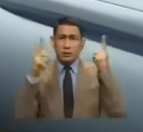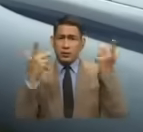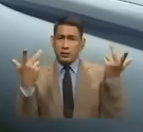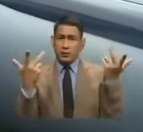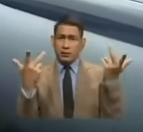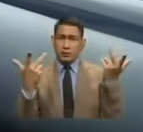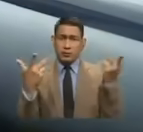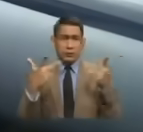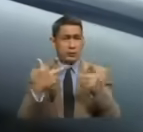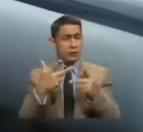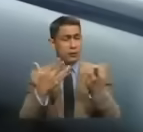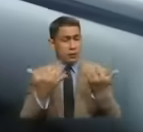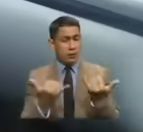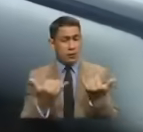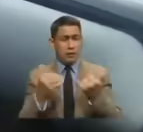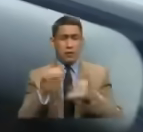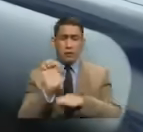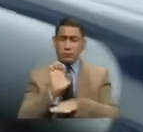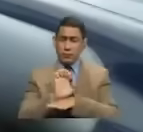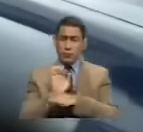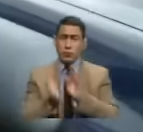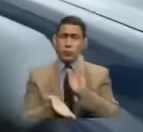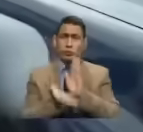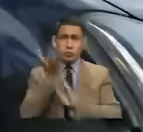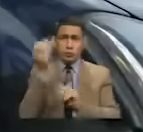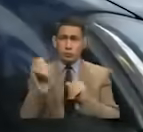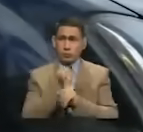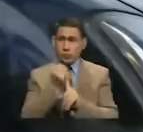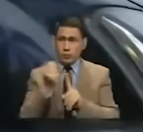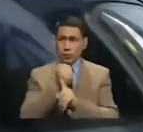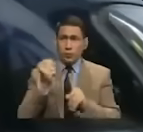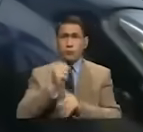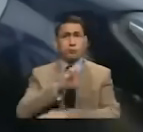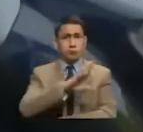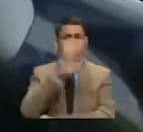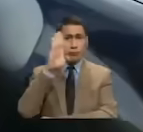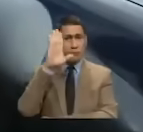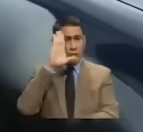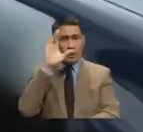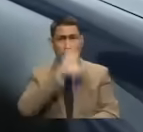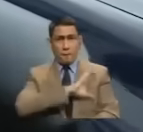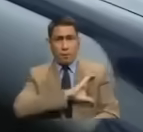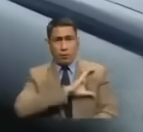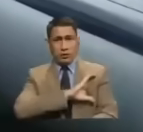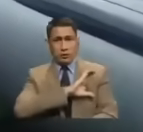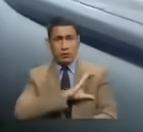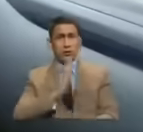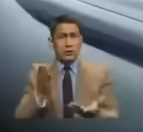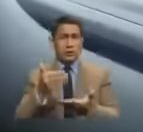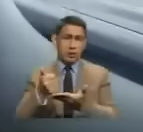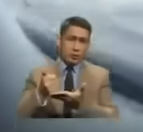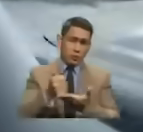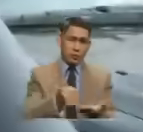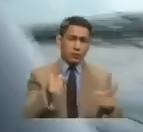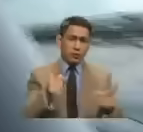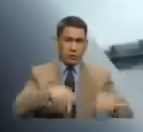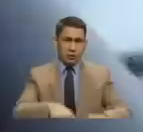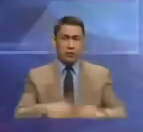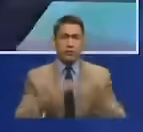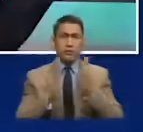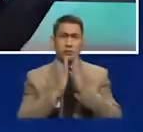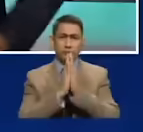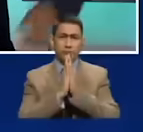al país de esta terrible delincuencia. Compromiso de la policía es capturar a estos sujetos para que no atemoricen a la ciudadanía.